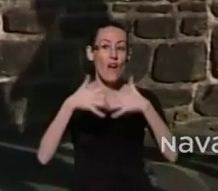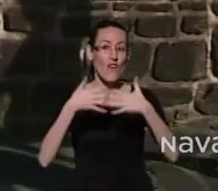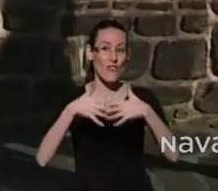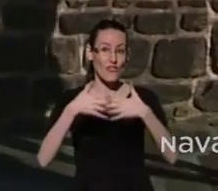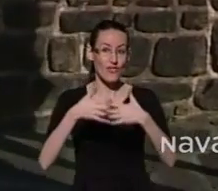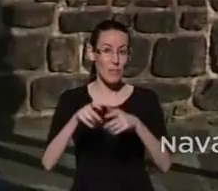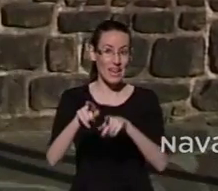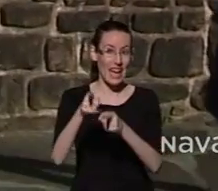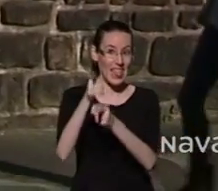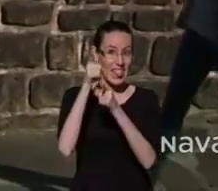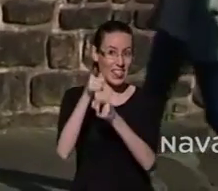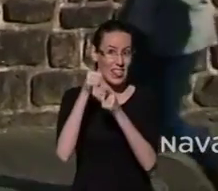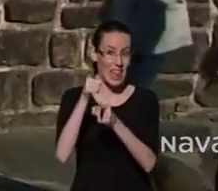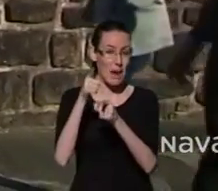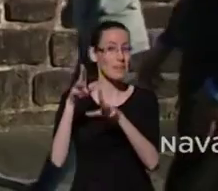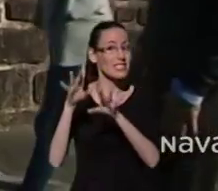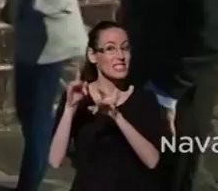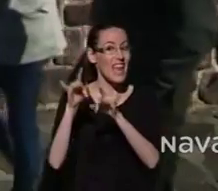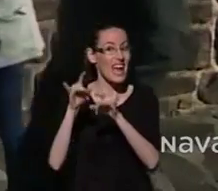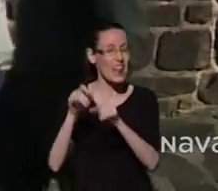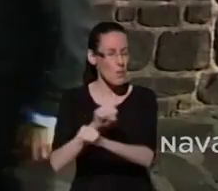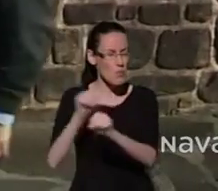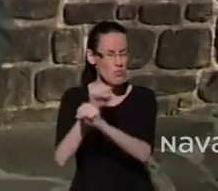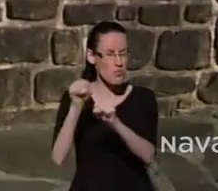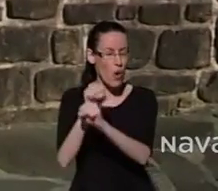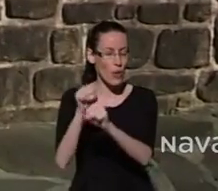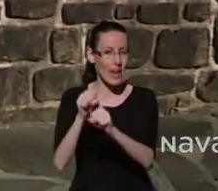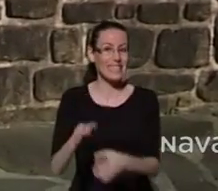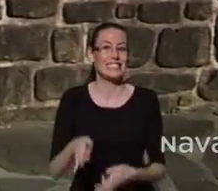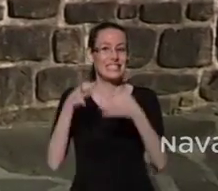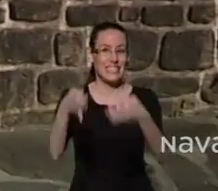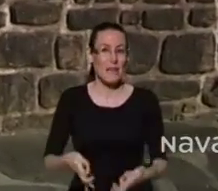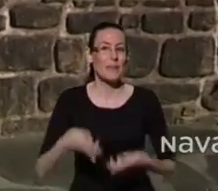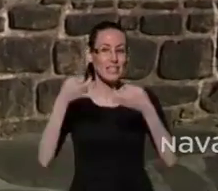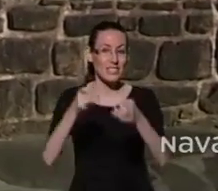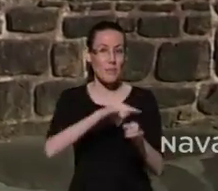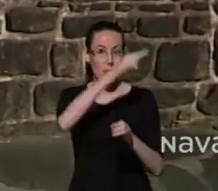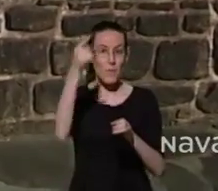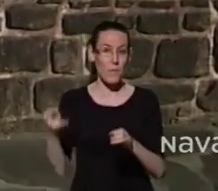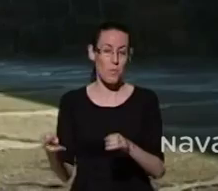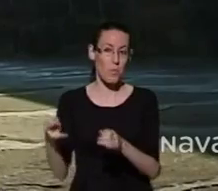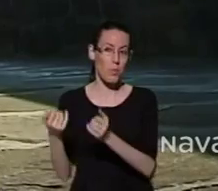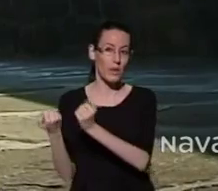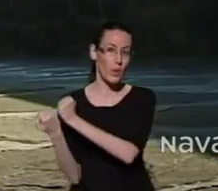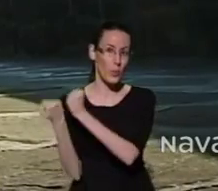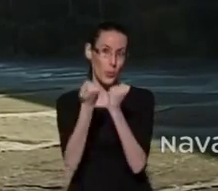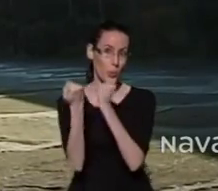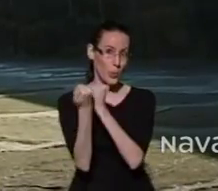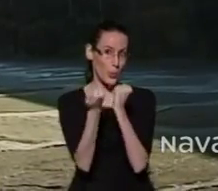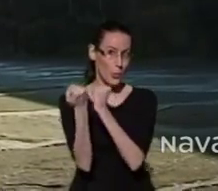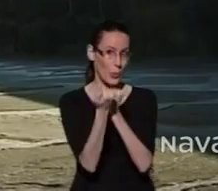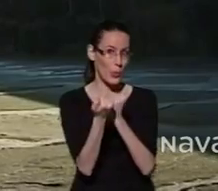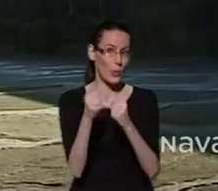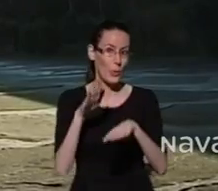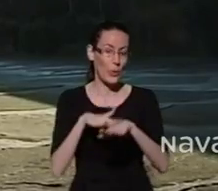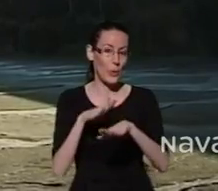pólvora de Pamplona pasaron por aquí siempre para llevar todos los bastimentos y